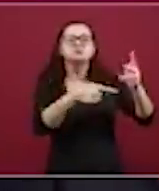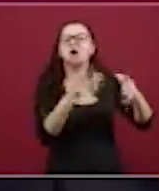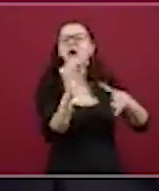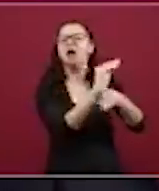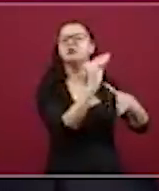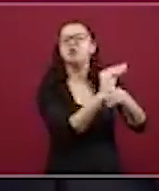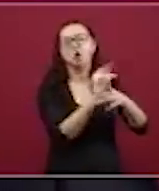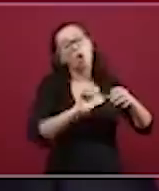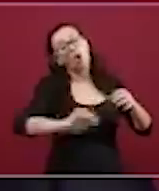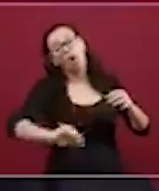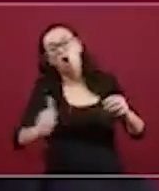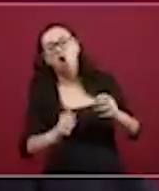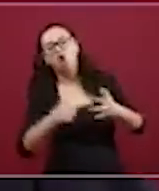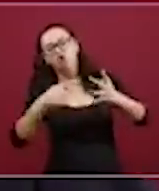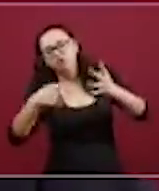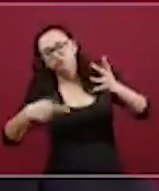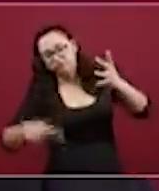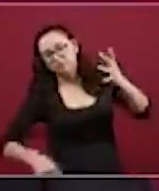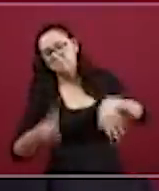como